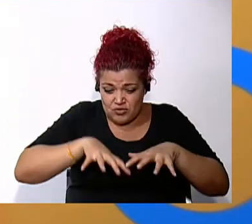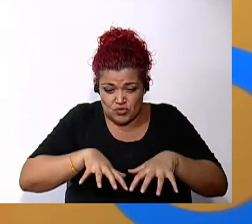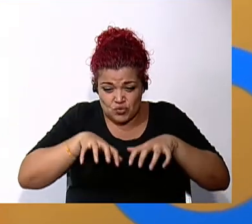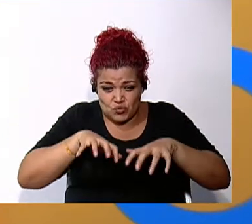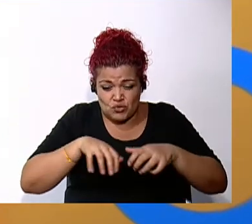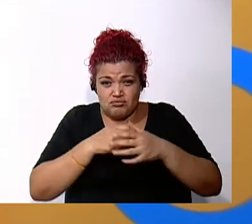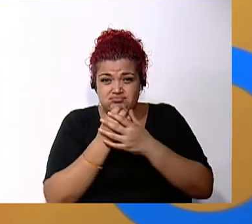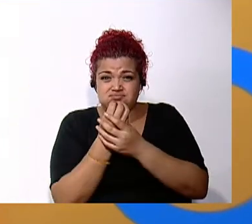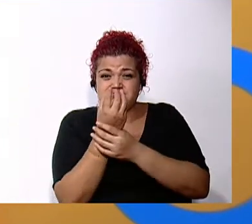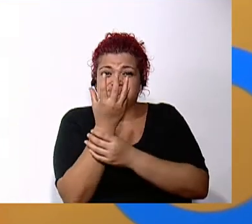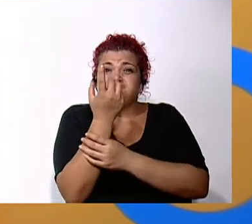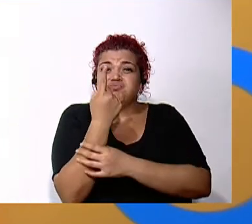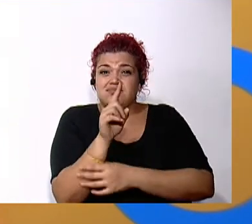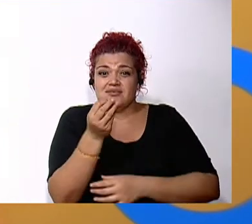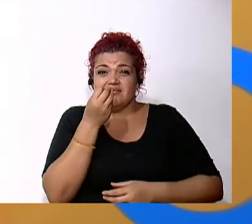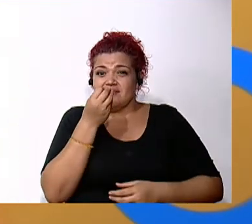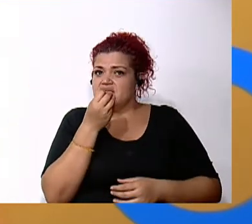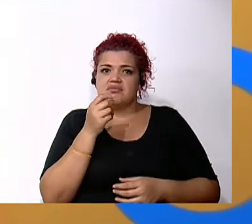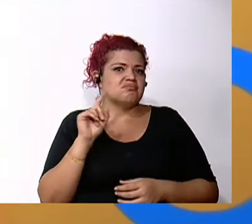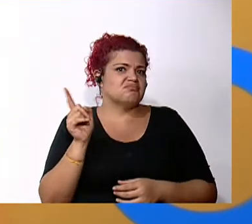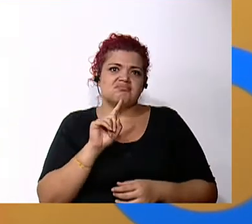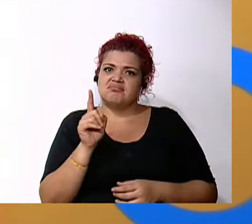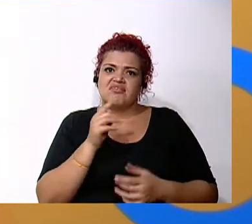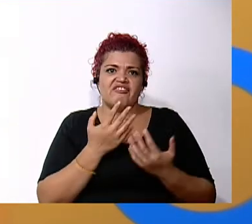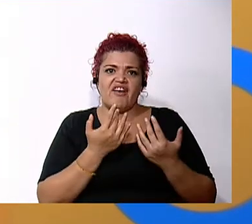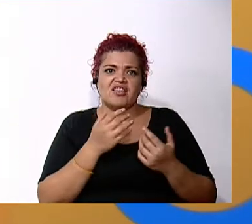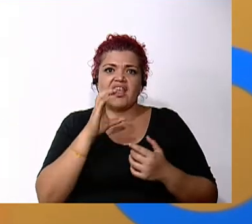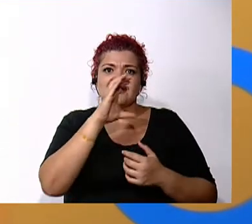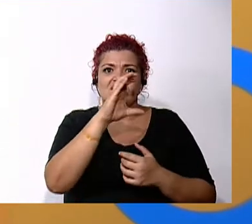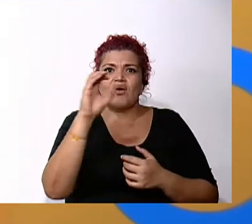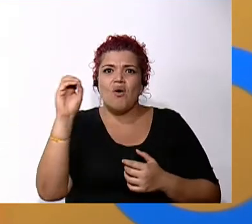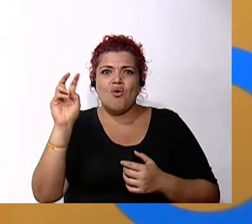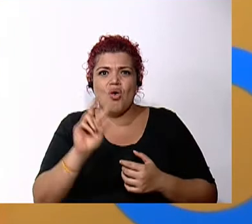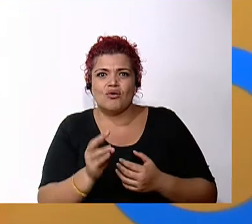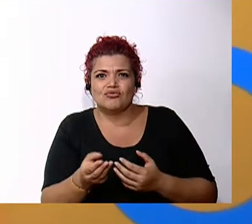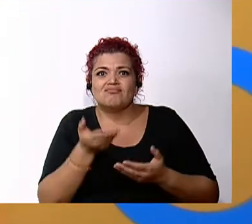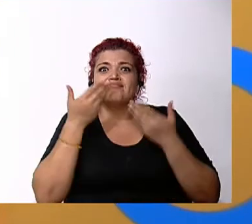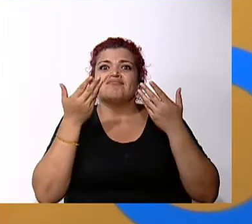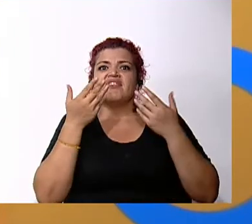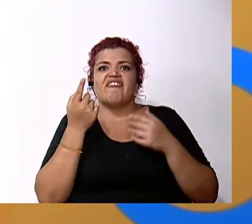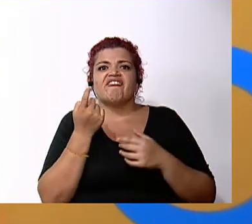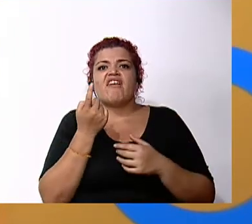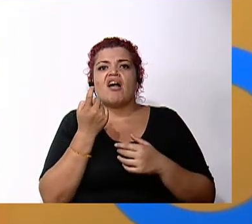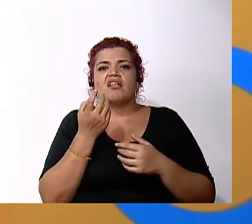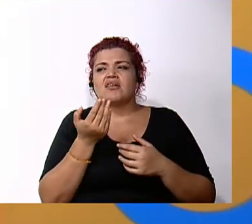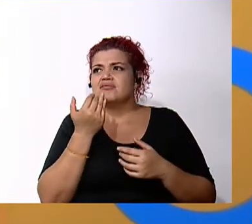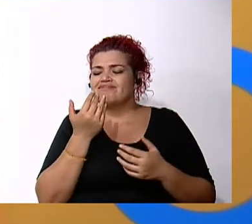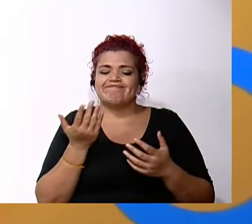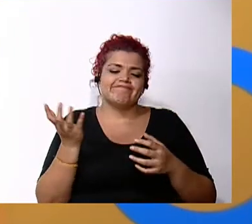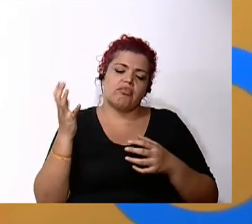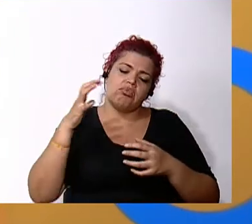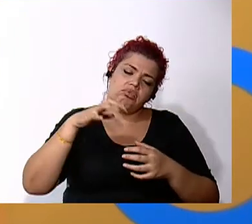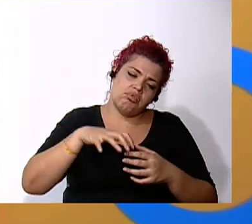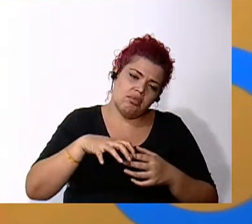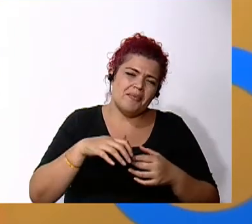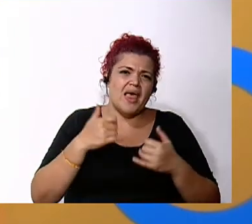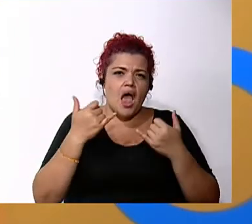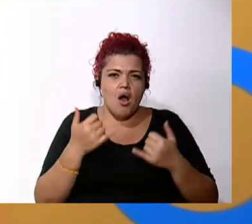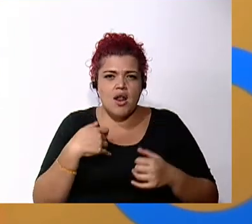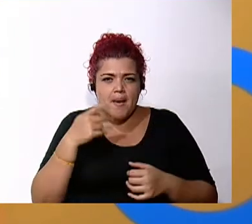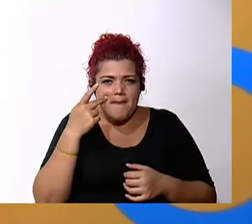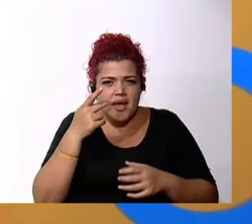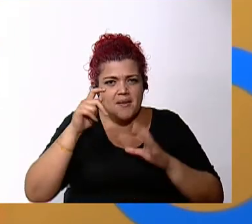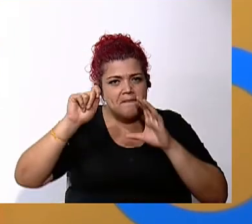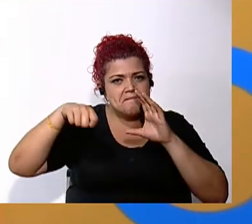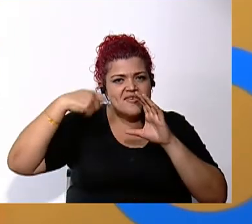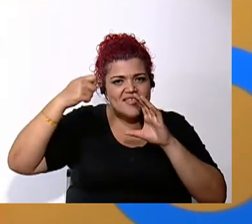dióxido de carbono que ella necesita. ¿Qué les parece si vemos en un video, y en ese video si se ve la candelita